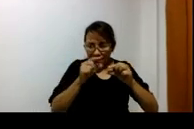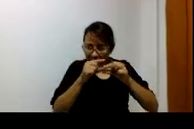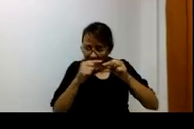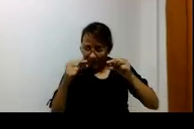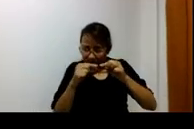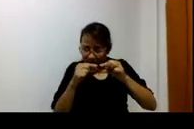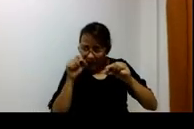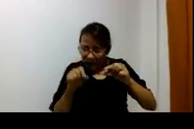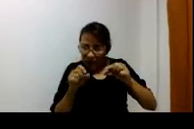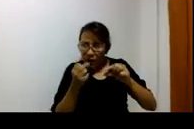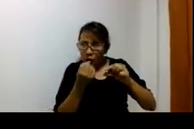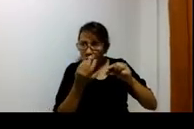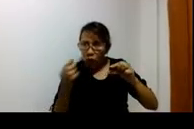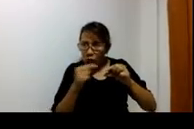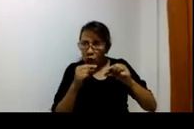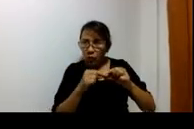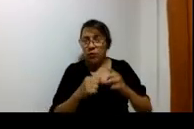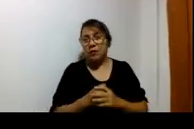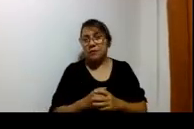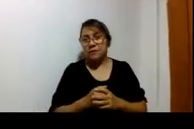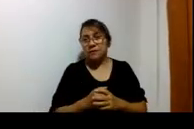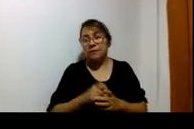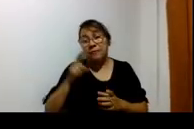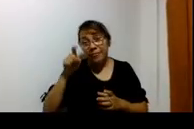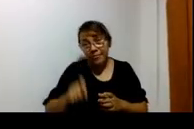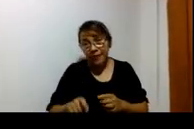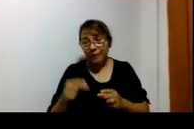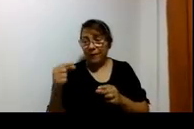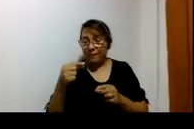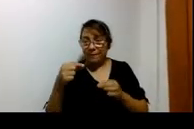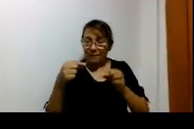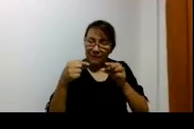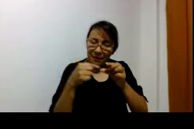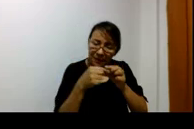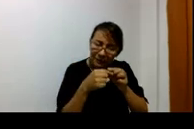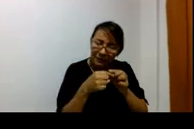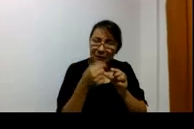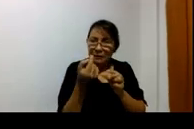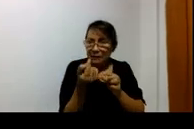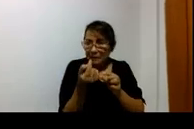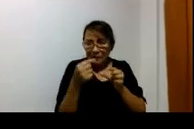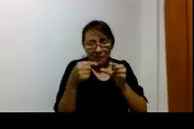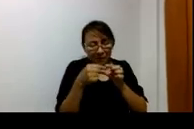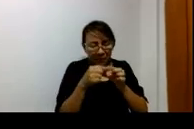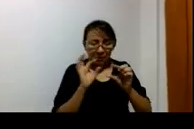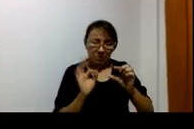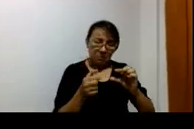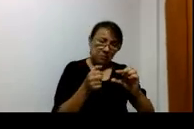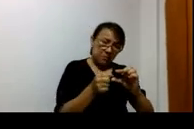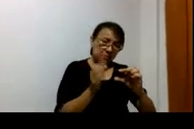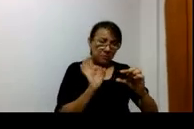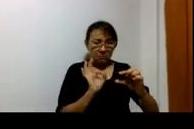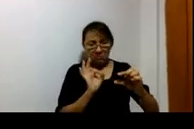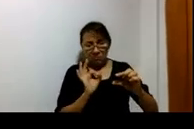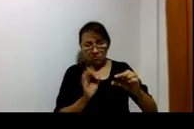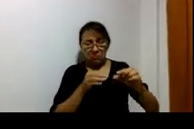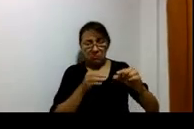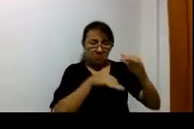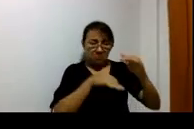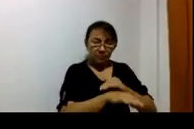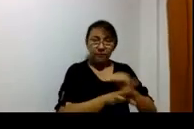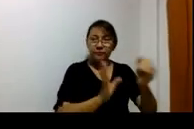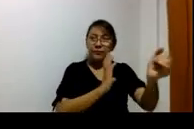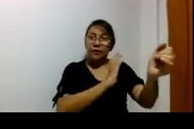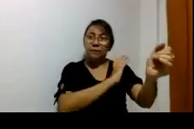que ese termómetro pues tenga pila, que esté siempre prendidito, que lo podamos revisar y funcione. Para la toma de